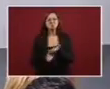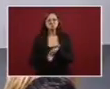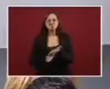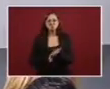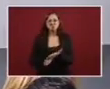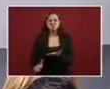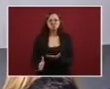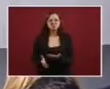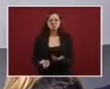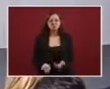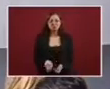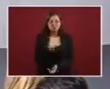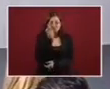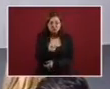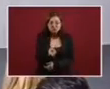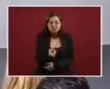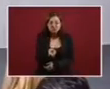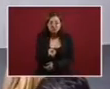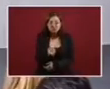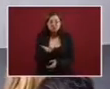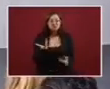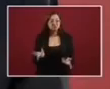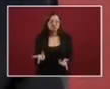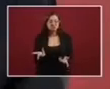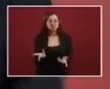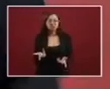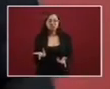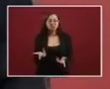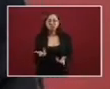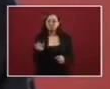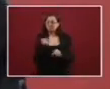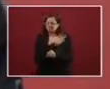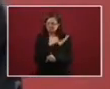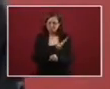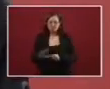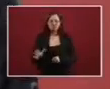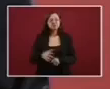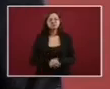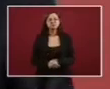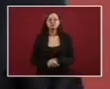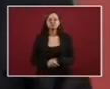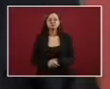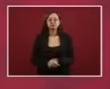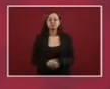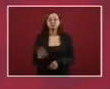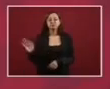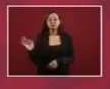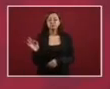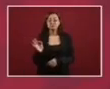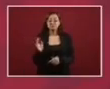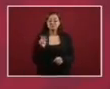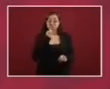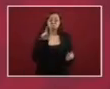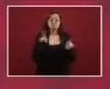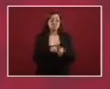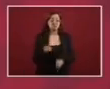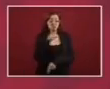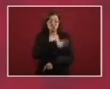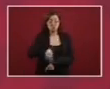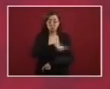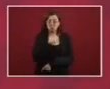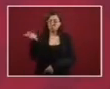como le van a hacer que ya no puedan cobrar sueldos como